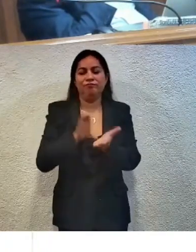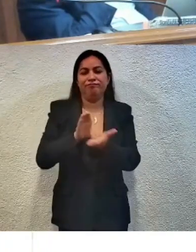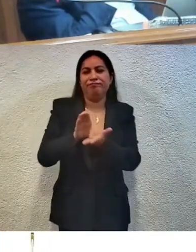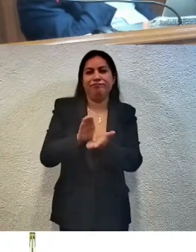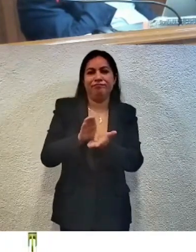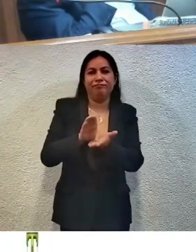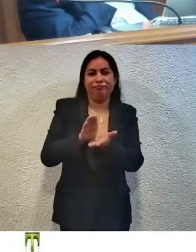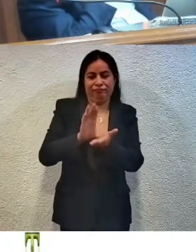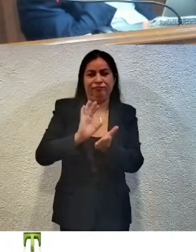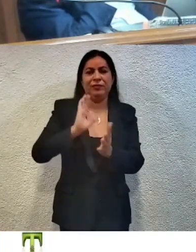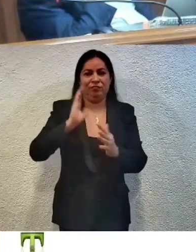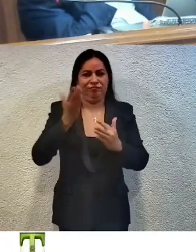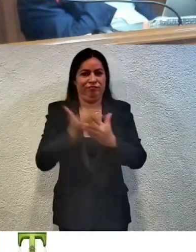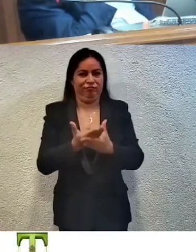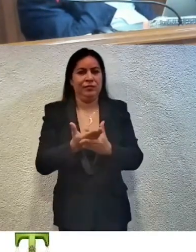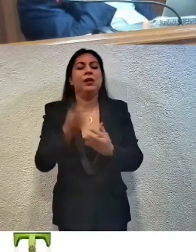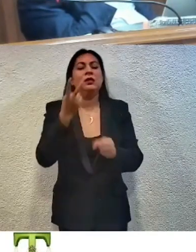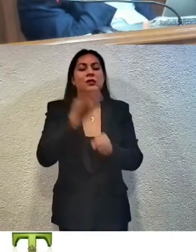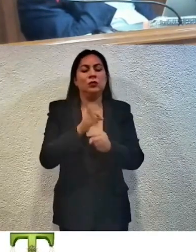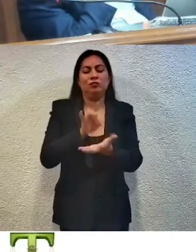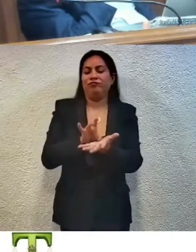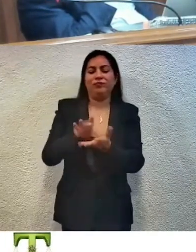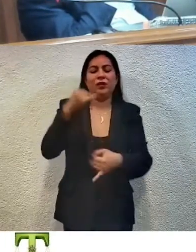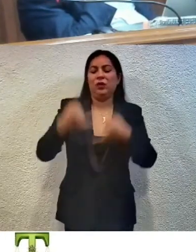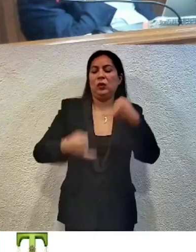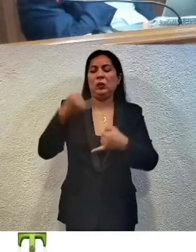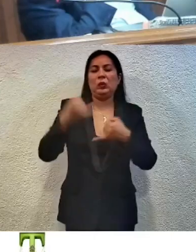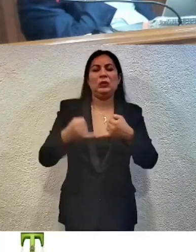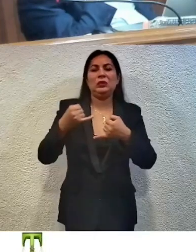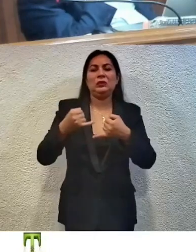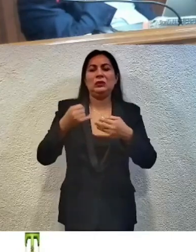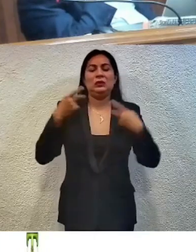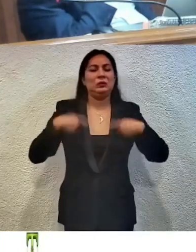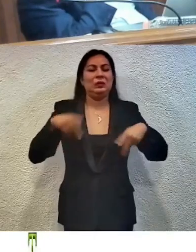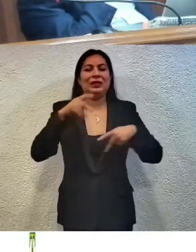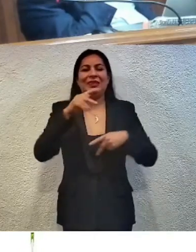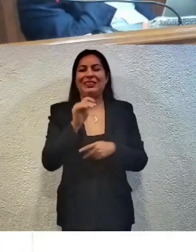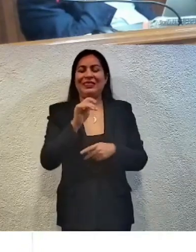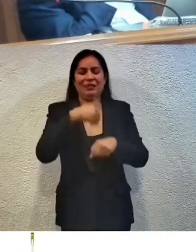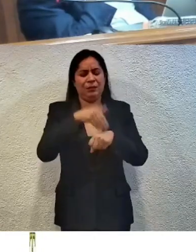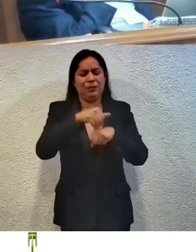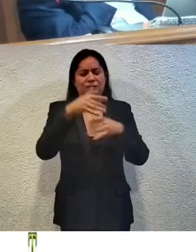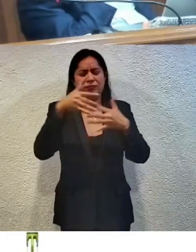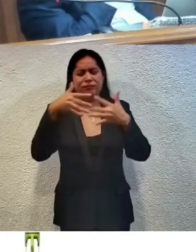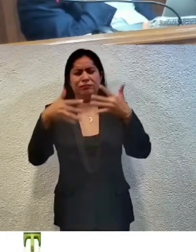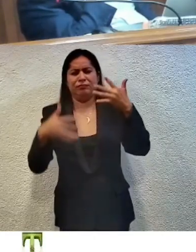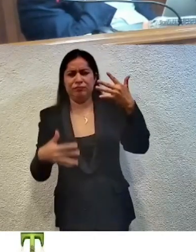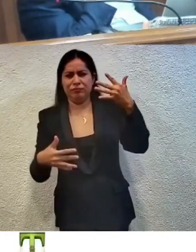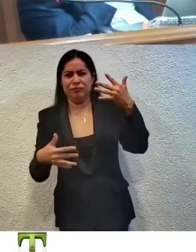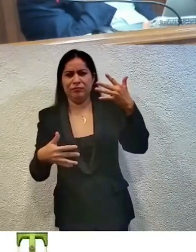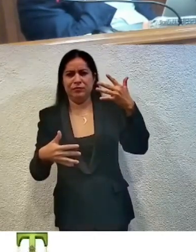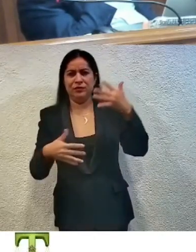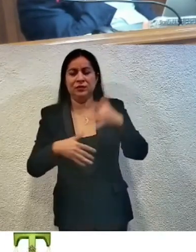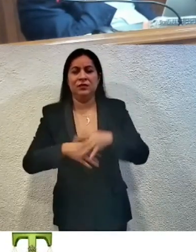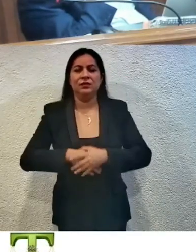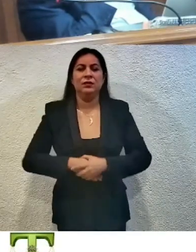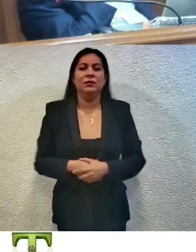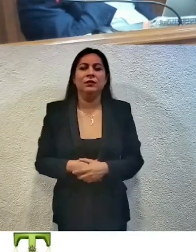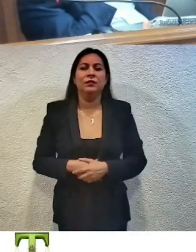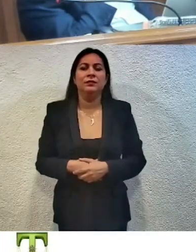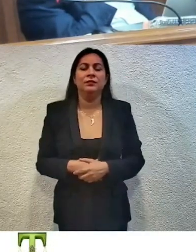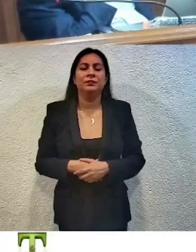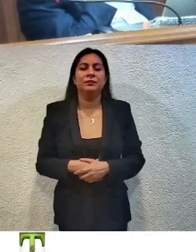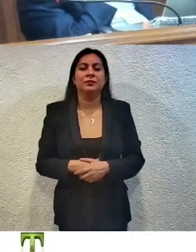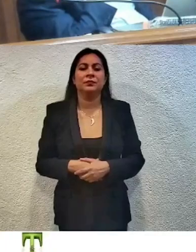acumulados. Segundo, se desecha el juicio electoral ciudadano TEE/GEC, diagonal 217, diagonal